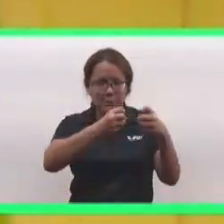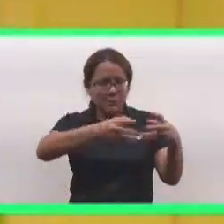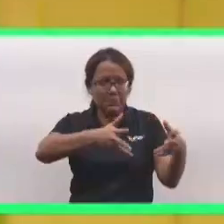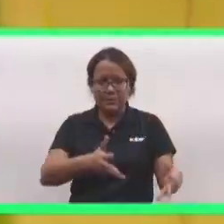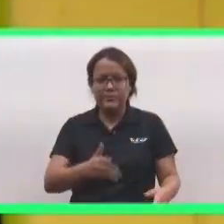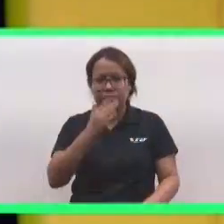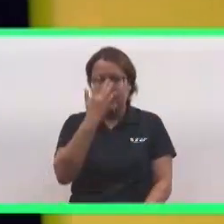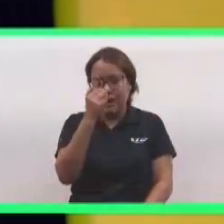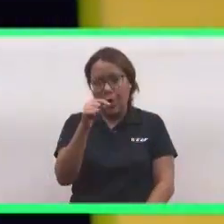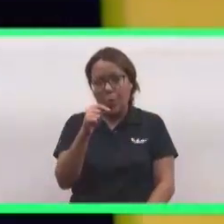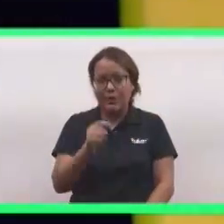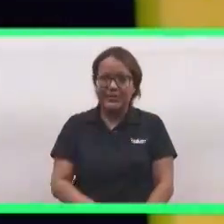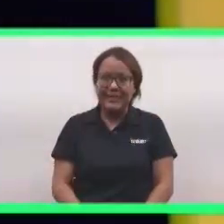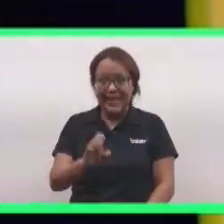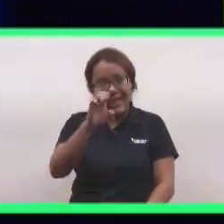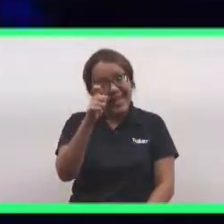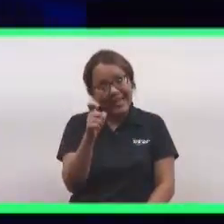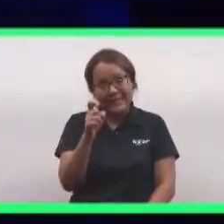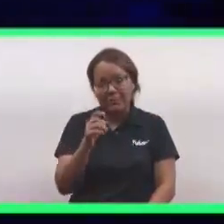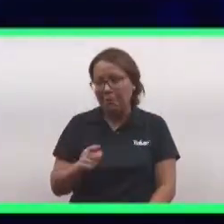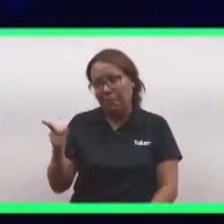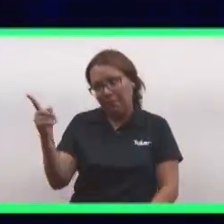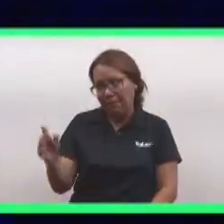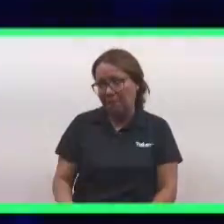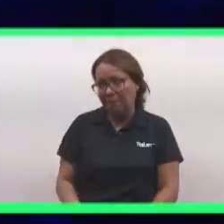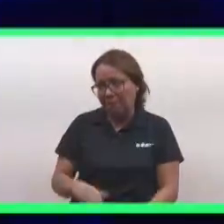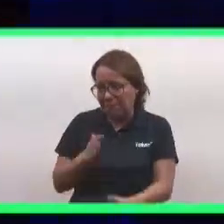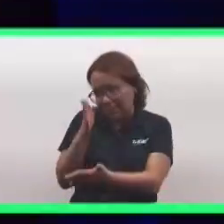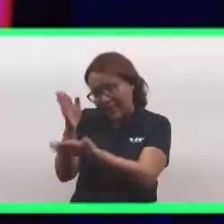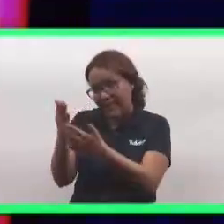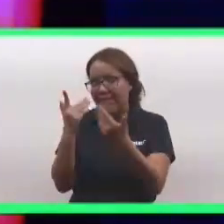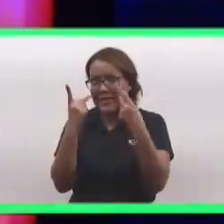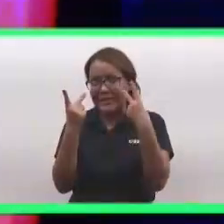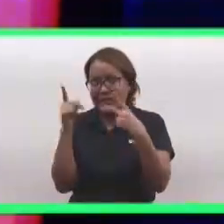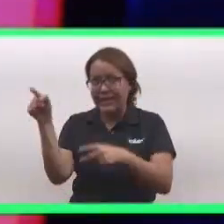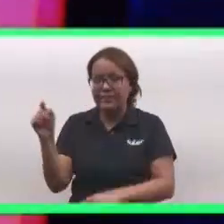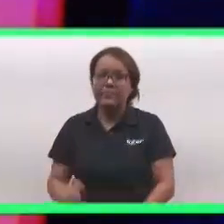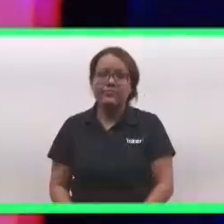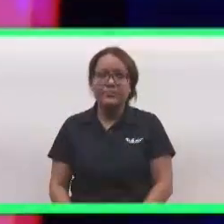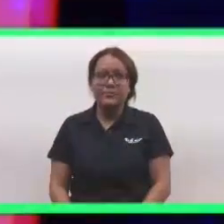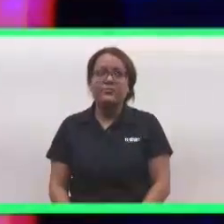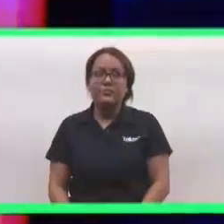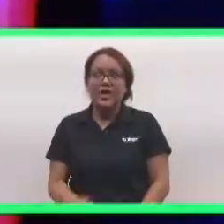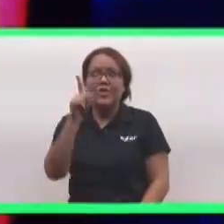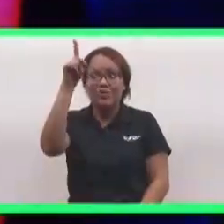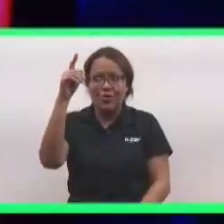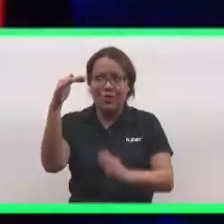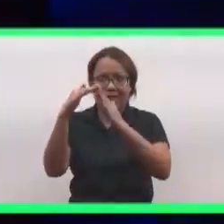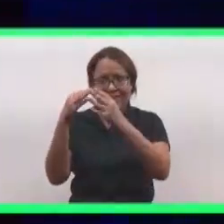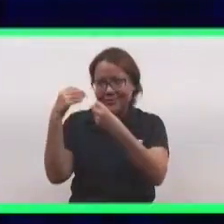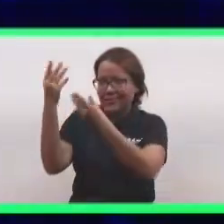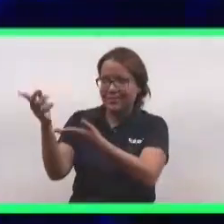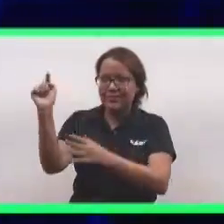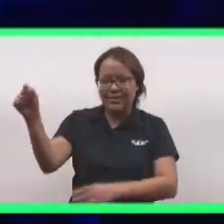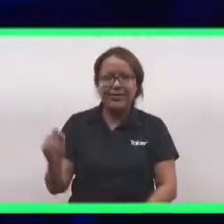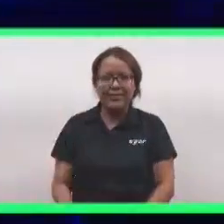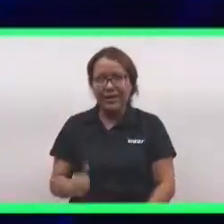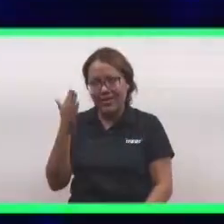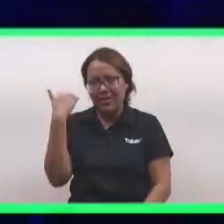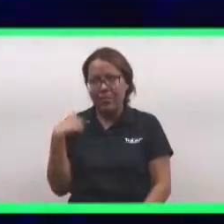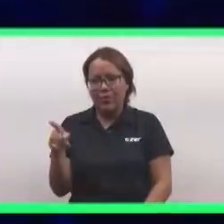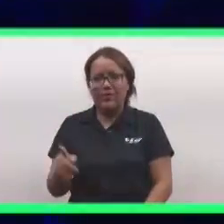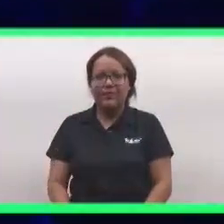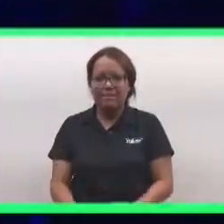Y ahora el marido llegaba de visita a la casa que Dios le había dado a ella. Ojo, cuando digo que se la había dado, es porque la pagó completa.